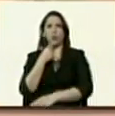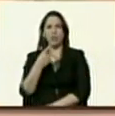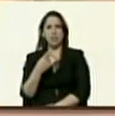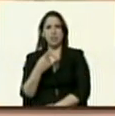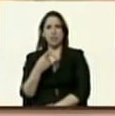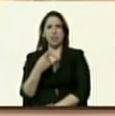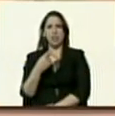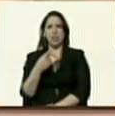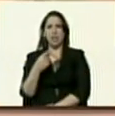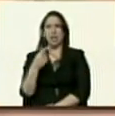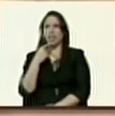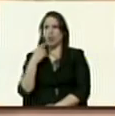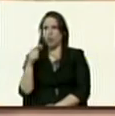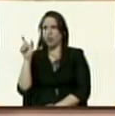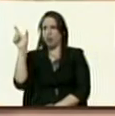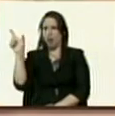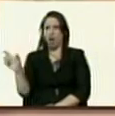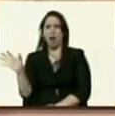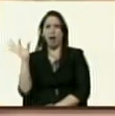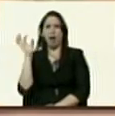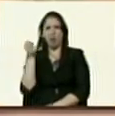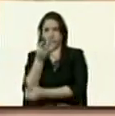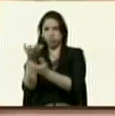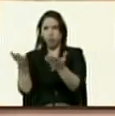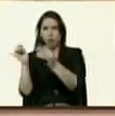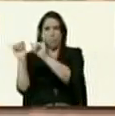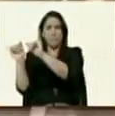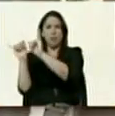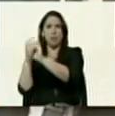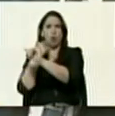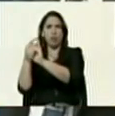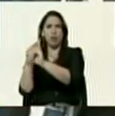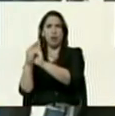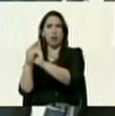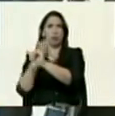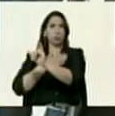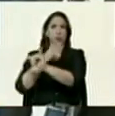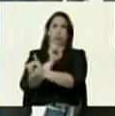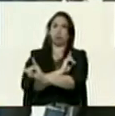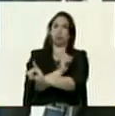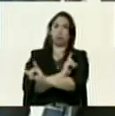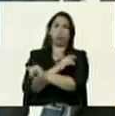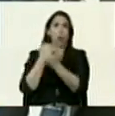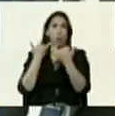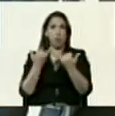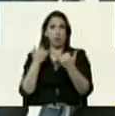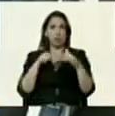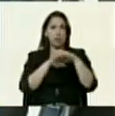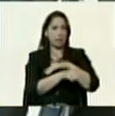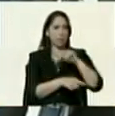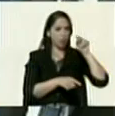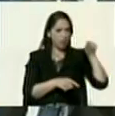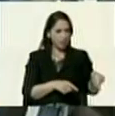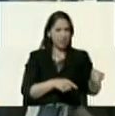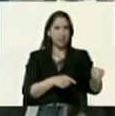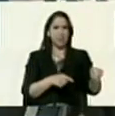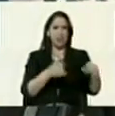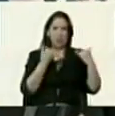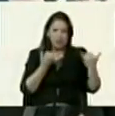diga ella, yo no. Que lo digan ellos, yo no. Ahorita entrando aquí me acaban de informar.